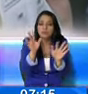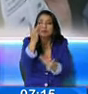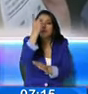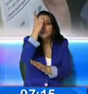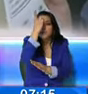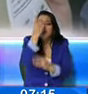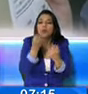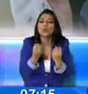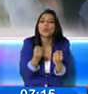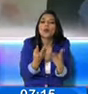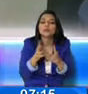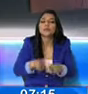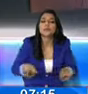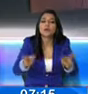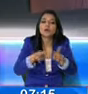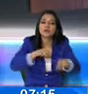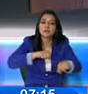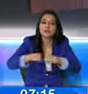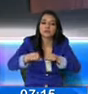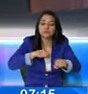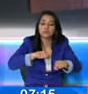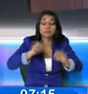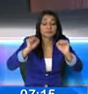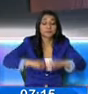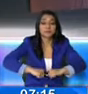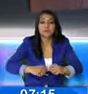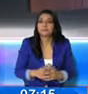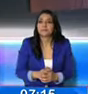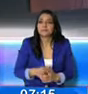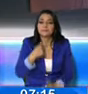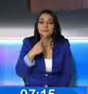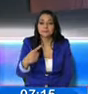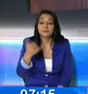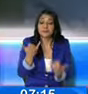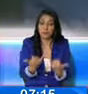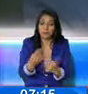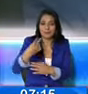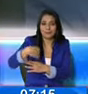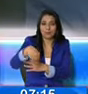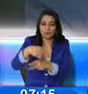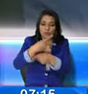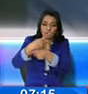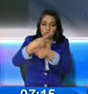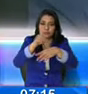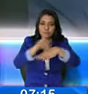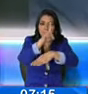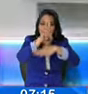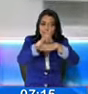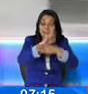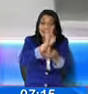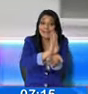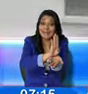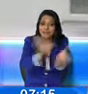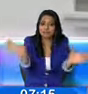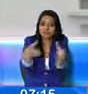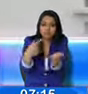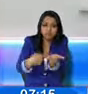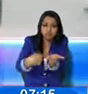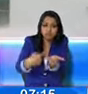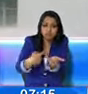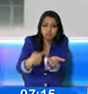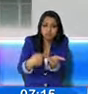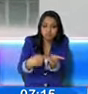debidamente nuestra gestión. Además, señaló que este miércoles el Consejo Directivo del IES se reunirá para inmediatamente incorporar